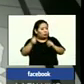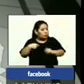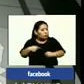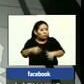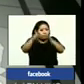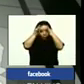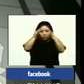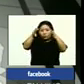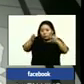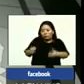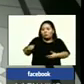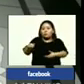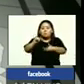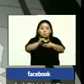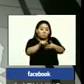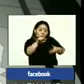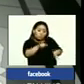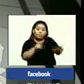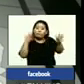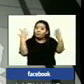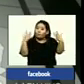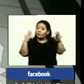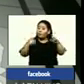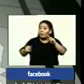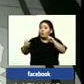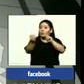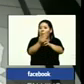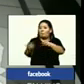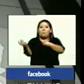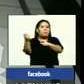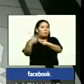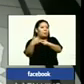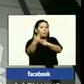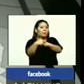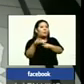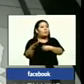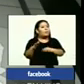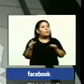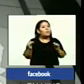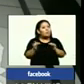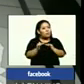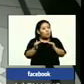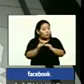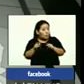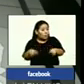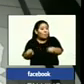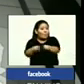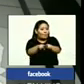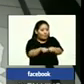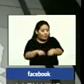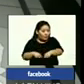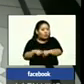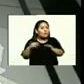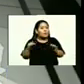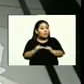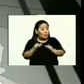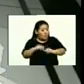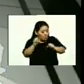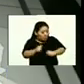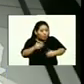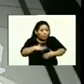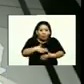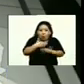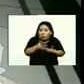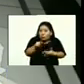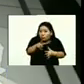en tus decisiones y celebrar tu éxito. es que más que clientes, somos socios. Como hermanos también, estamos ahí para llevarte